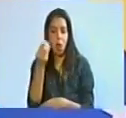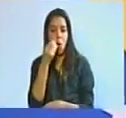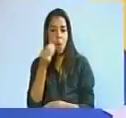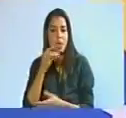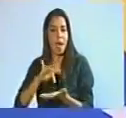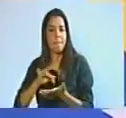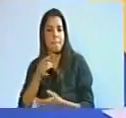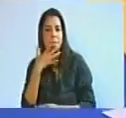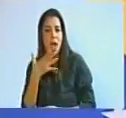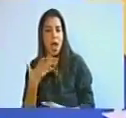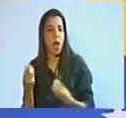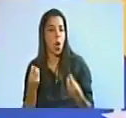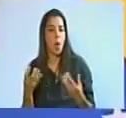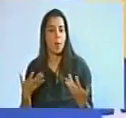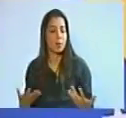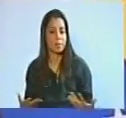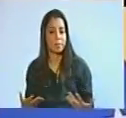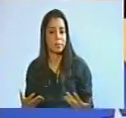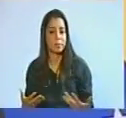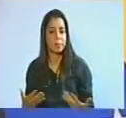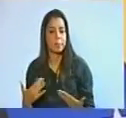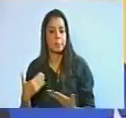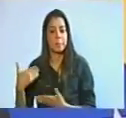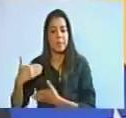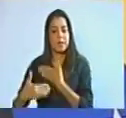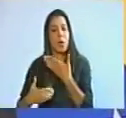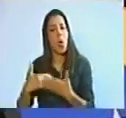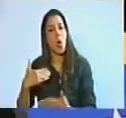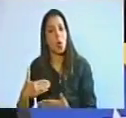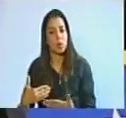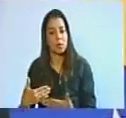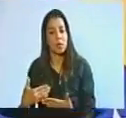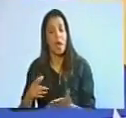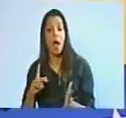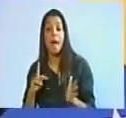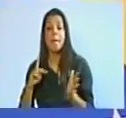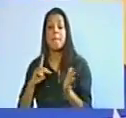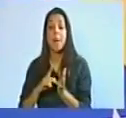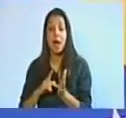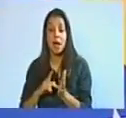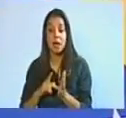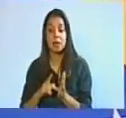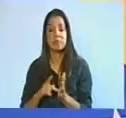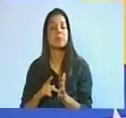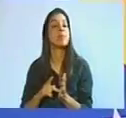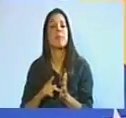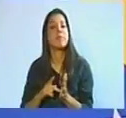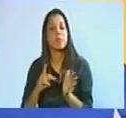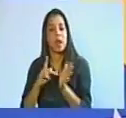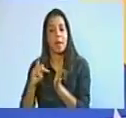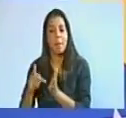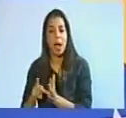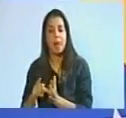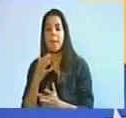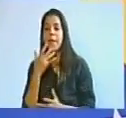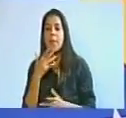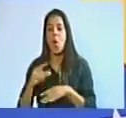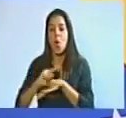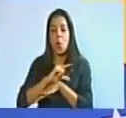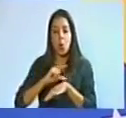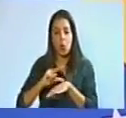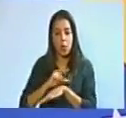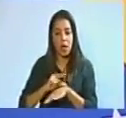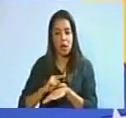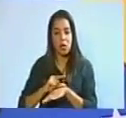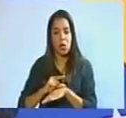ser la consecuencia de la participación de los actores, tanto del Estado